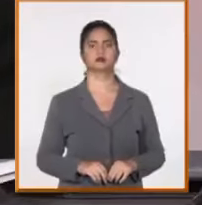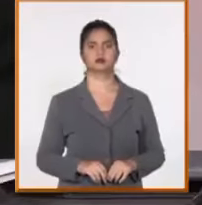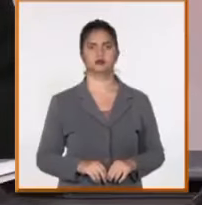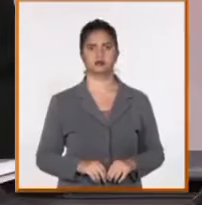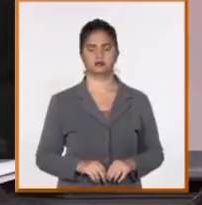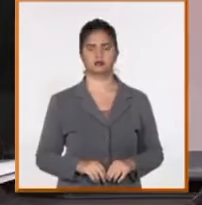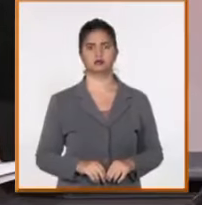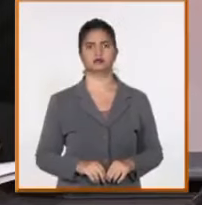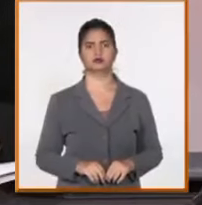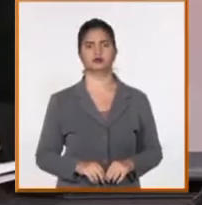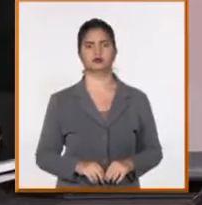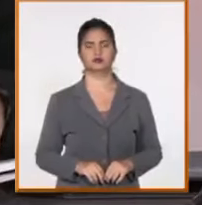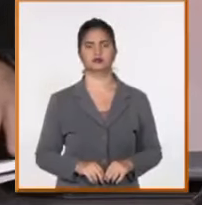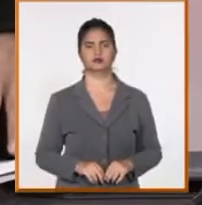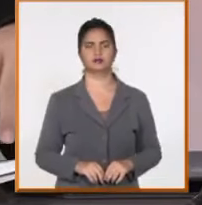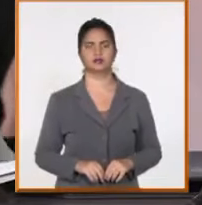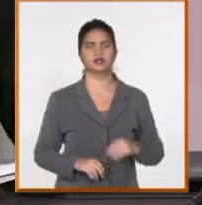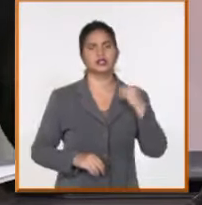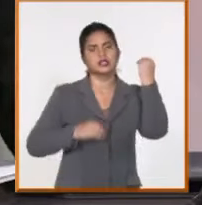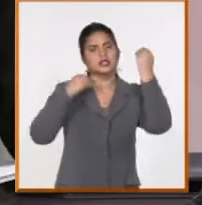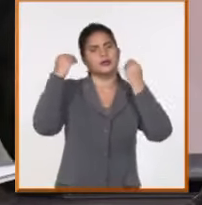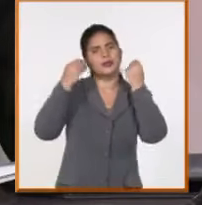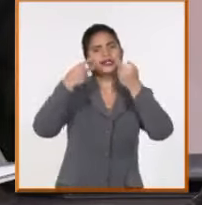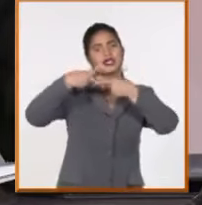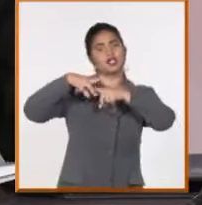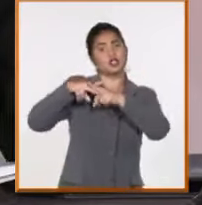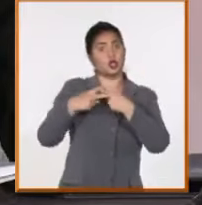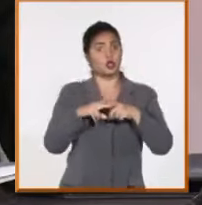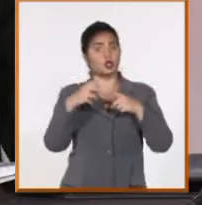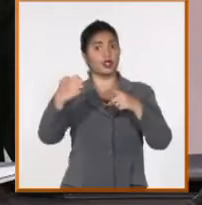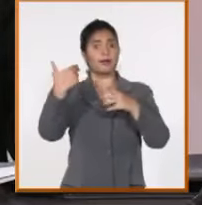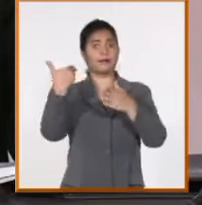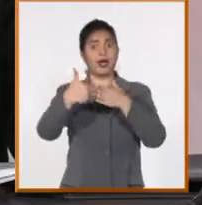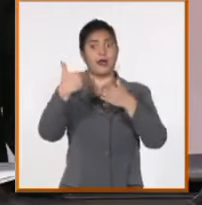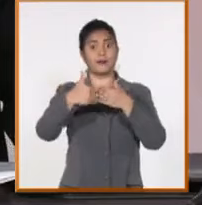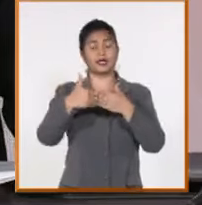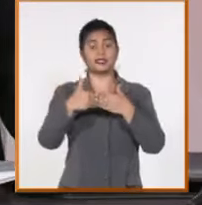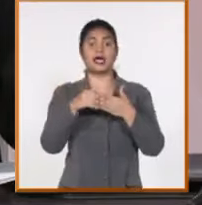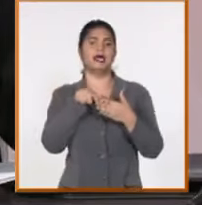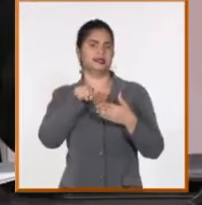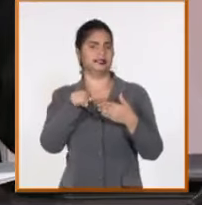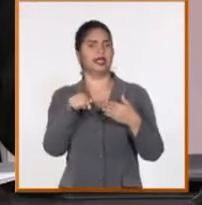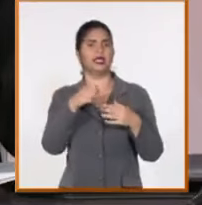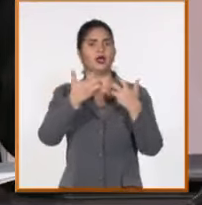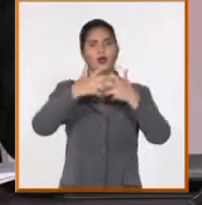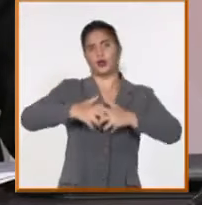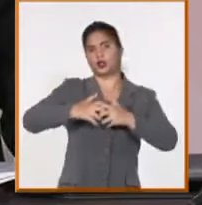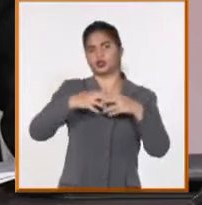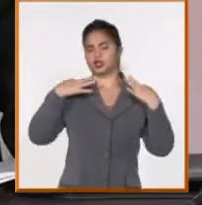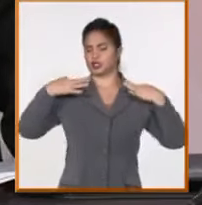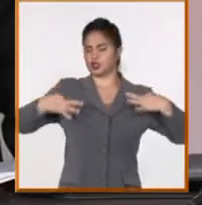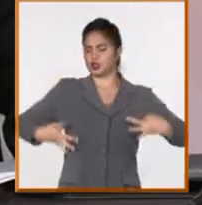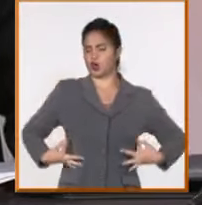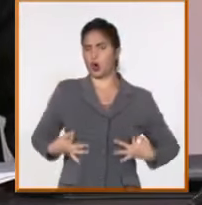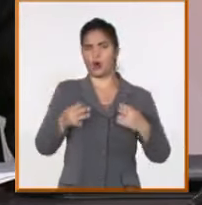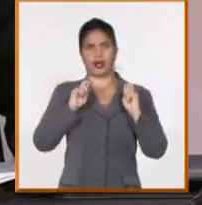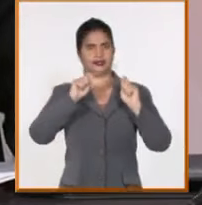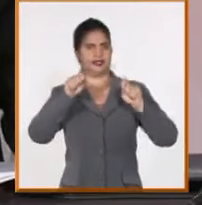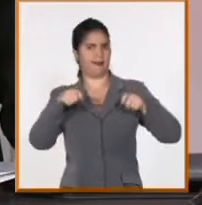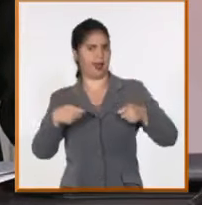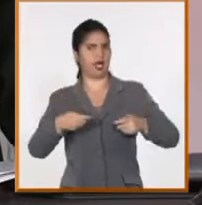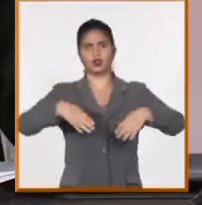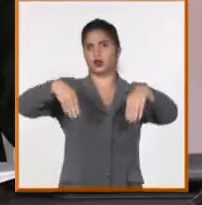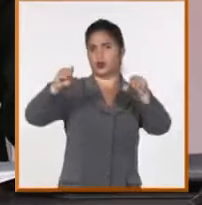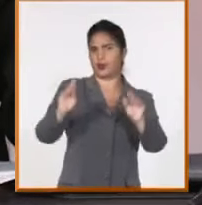bueno Y en la búsqueda de inversion también para la industria ligera cubana para explotar todas esas capacidades que tiene y todo ese